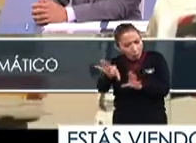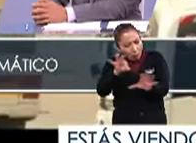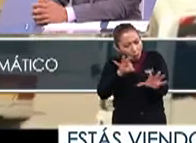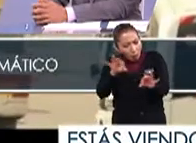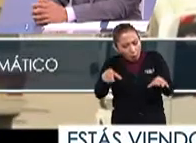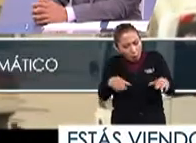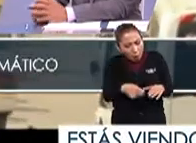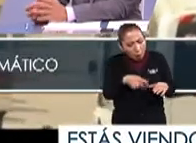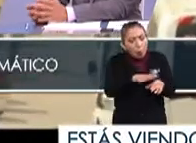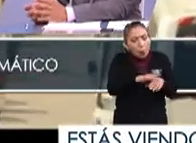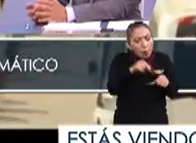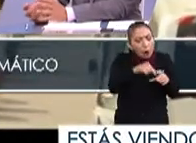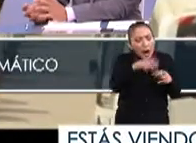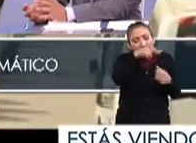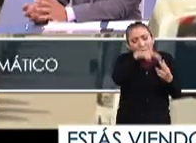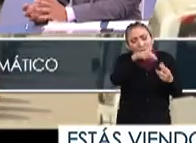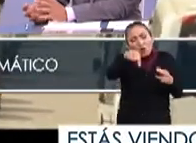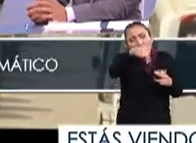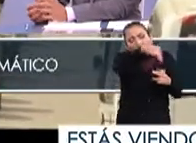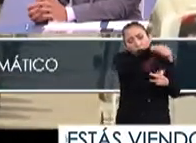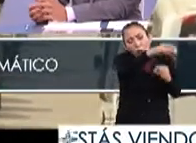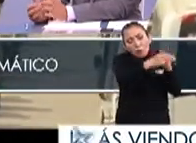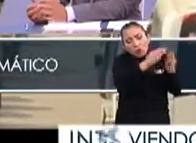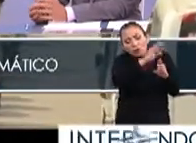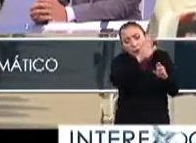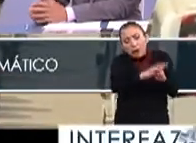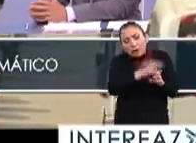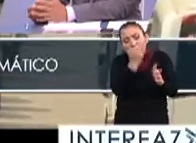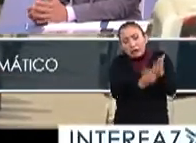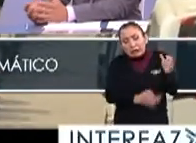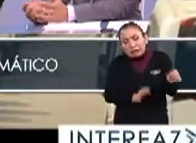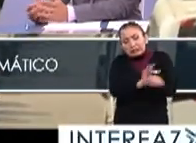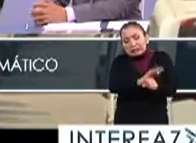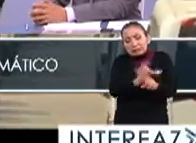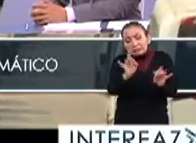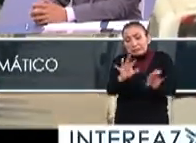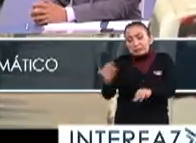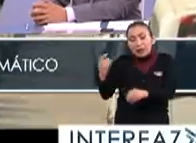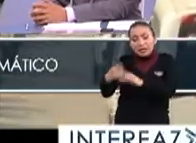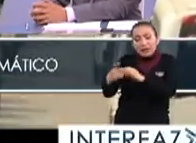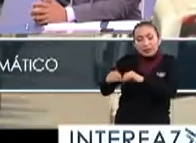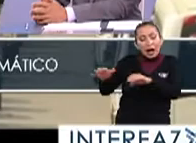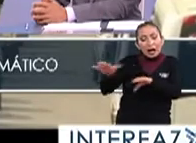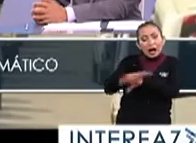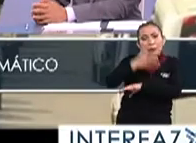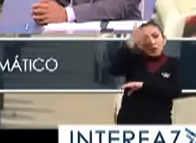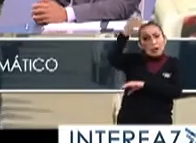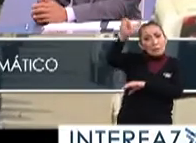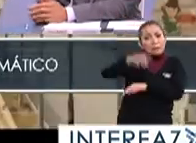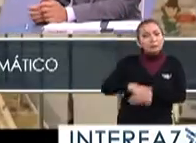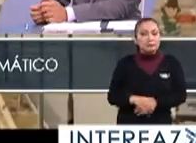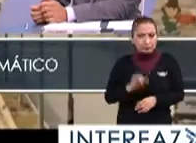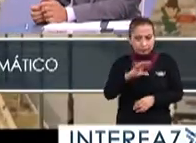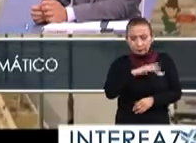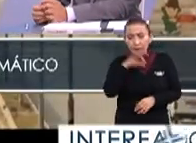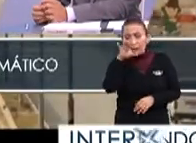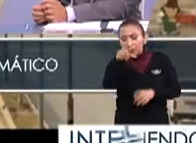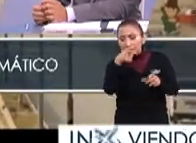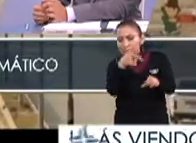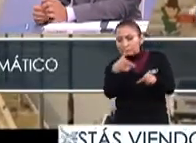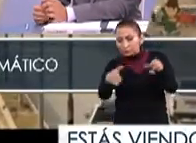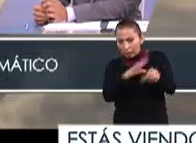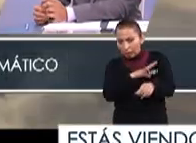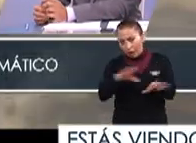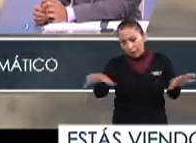Francisco Javier, ¿cuáles son las regiones del mundo más vulnerables ante estos efectos del cambio climático? Sí, se tiene identificado en